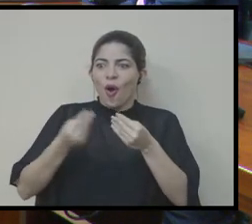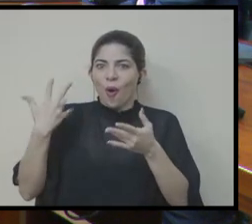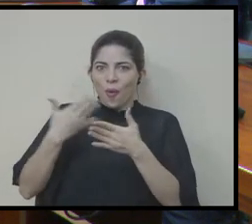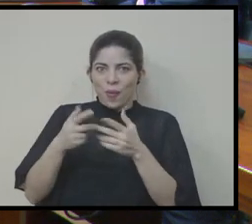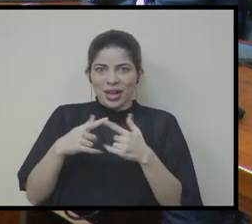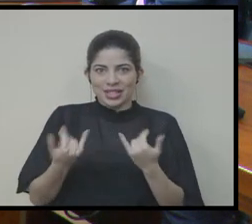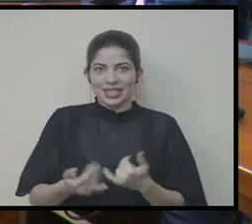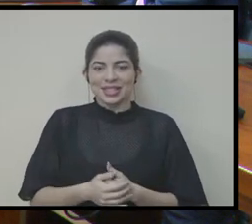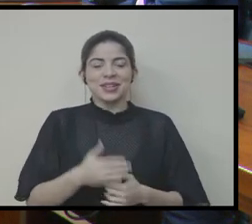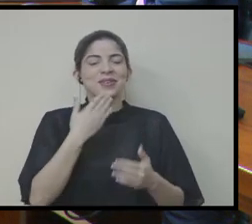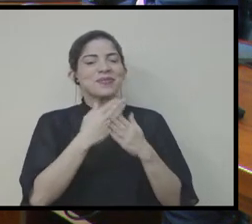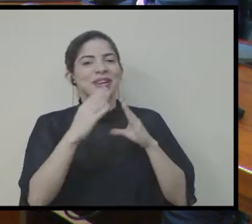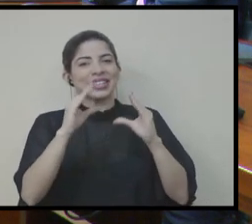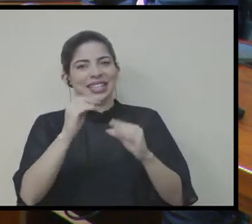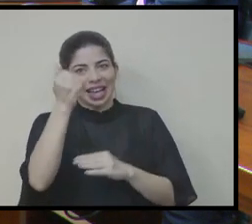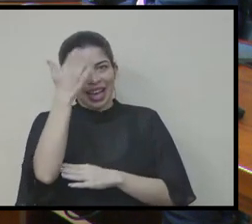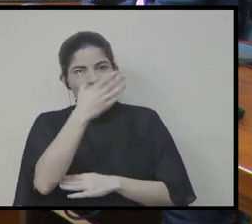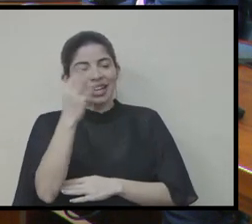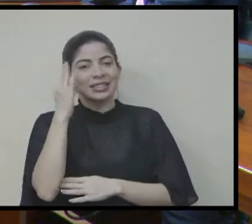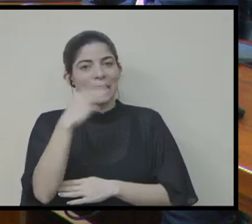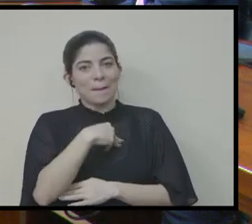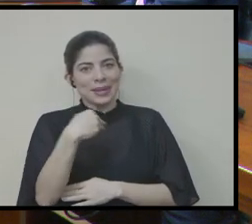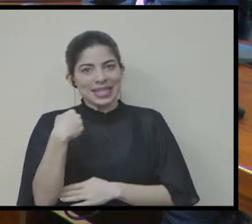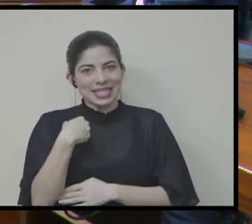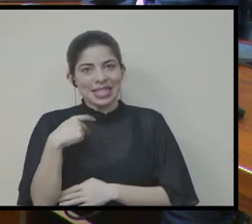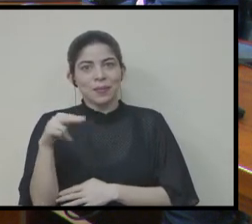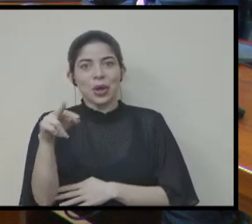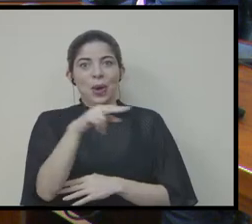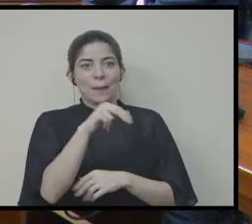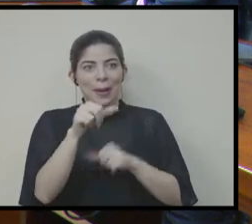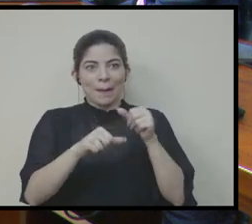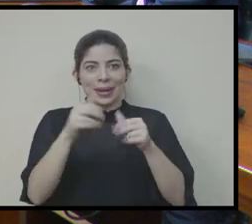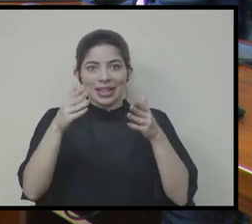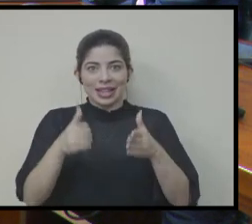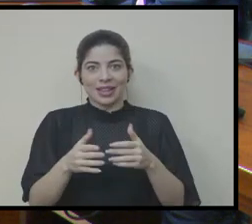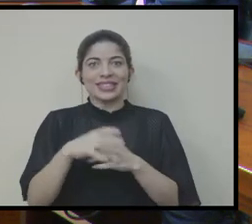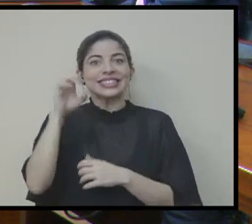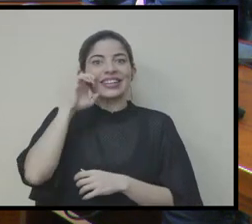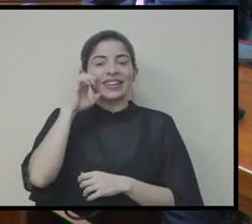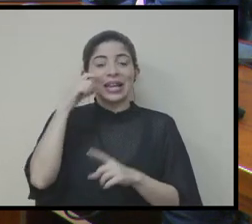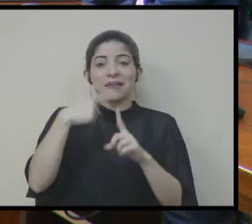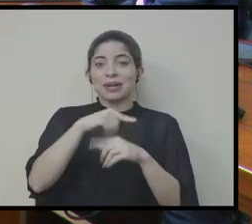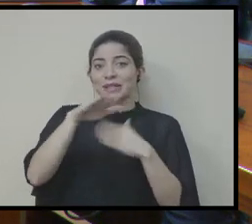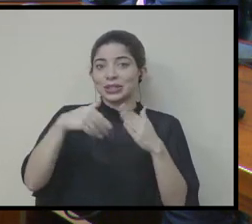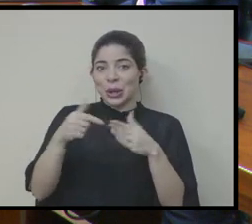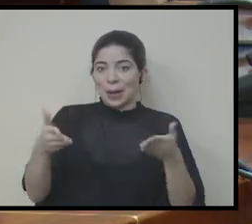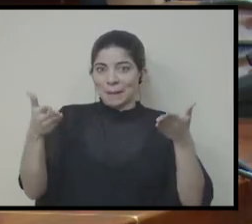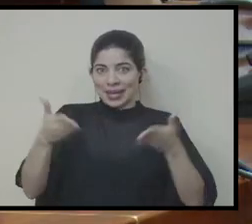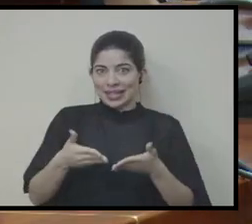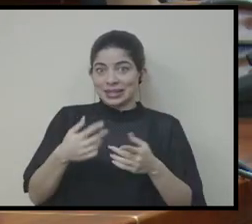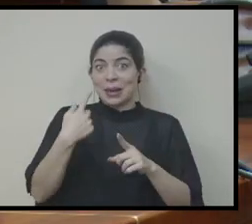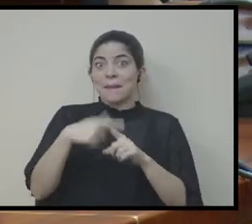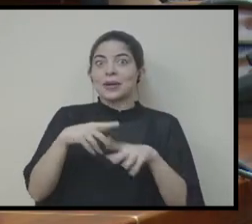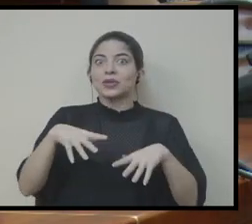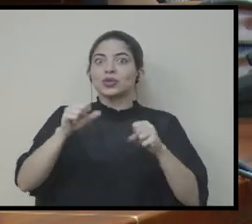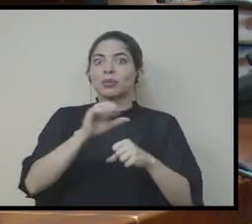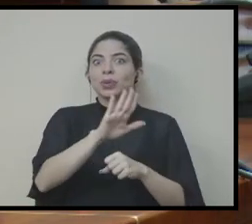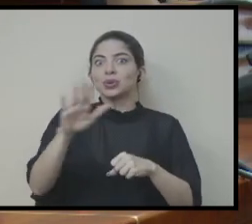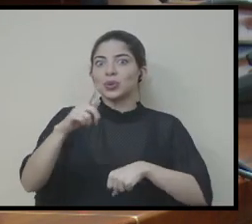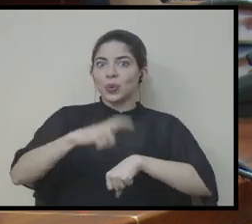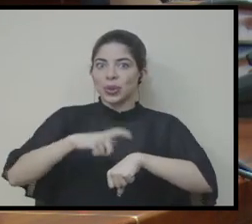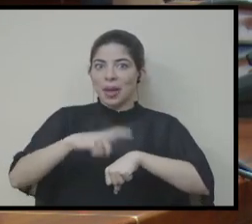acá? Buenas tardes, don Carlos, señora ministra, compañeros emprendedores, Estefanía y todos los que están acá y los que toman de su valioso tiempo